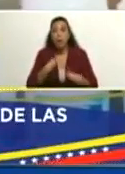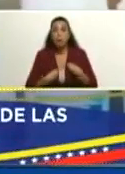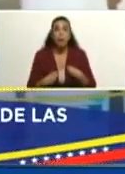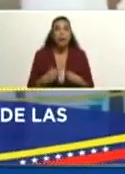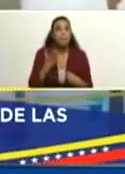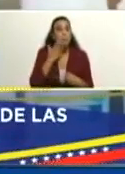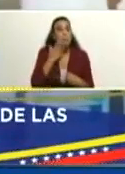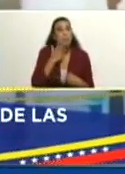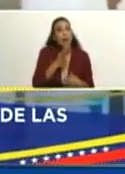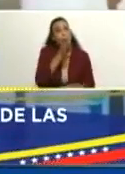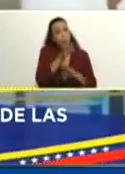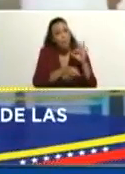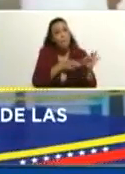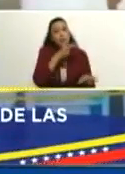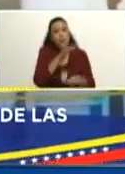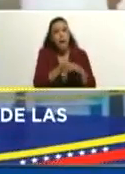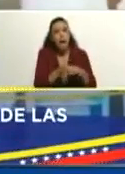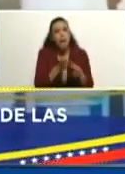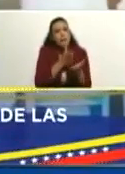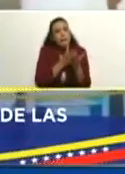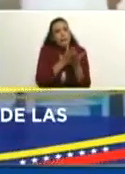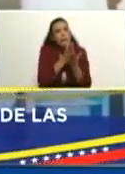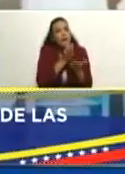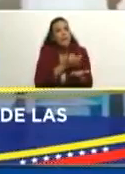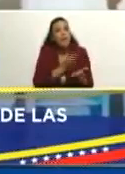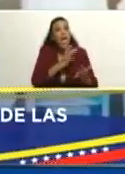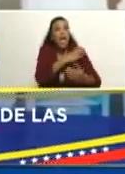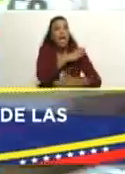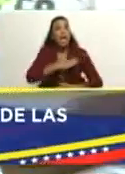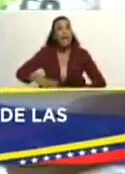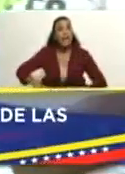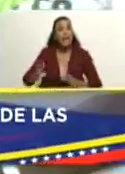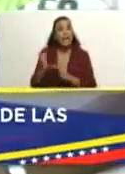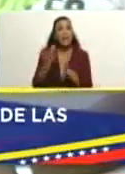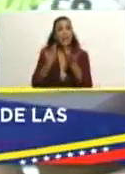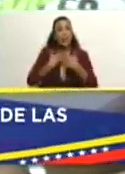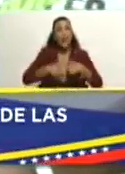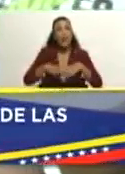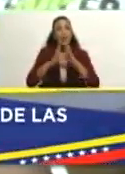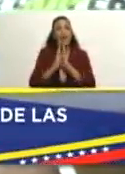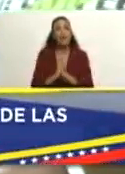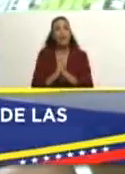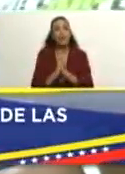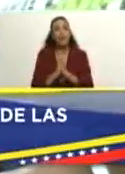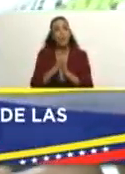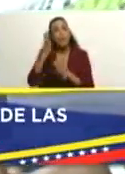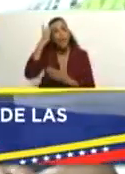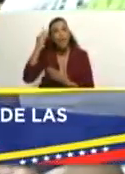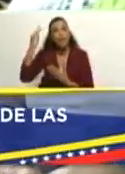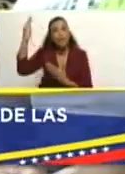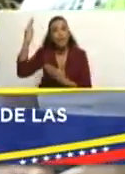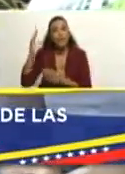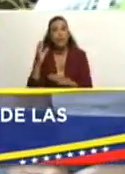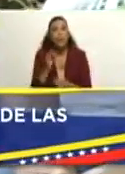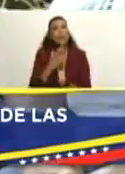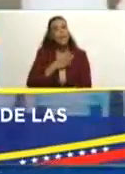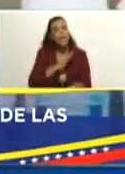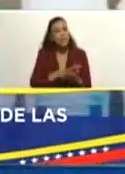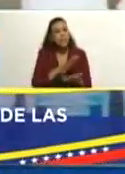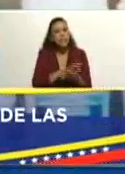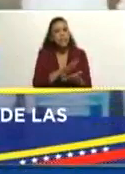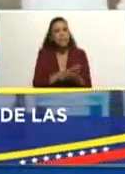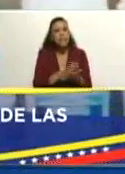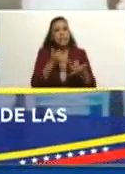Y mi mamá decía, con aquella fe en Cristo Redentor, con aquella fe en Dios, decía, tranquilos